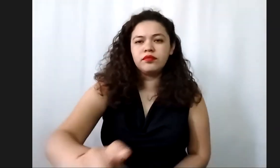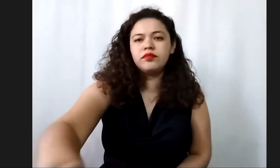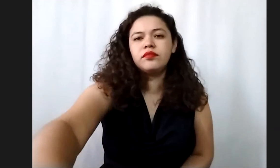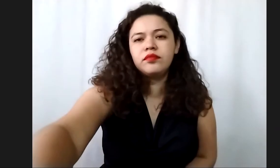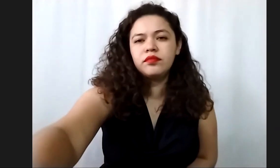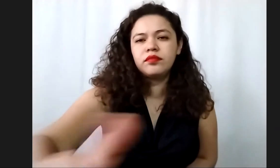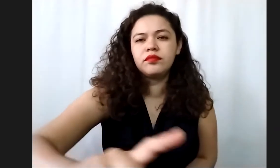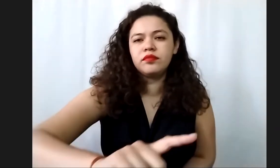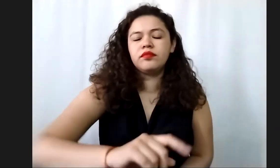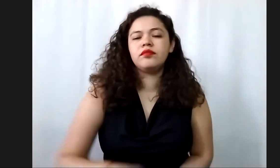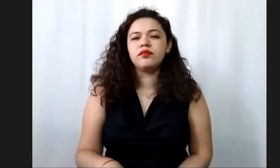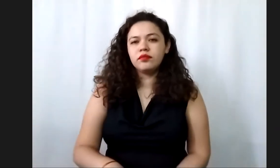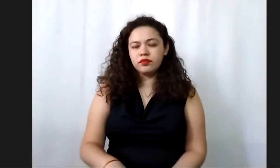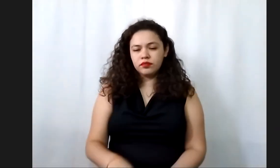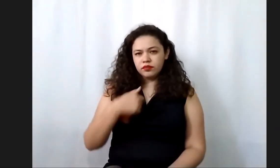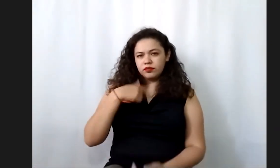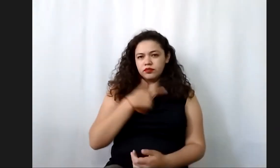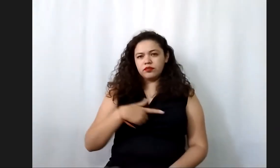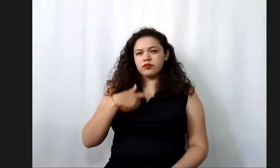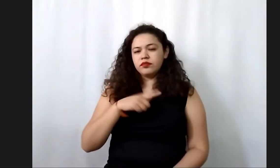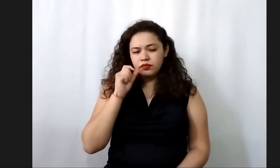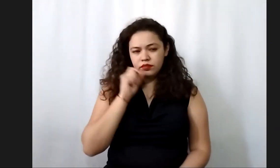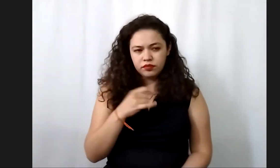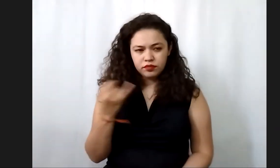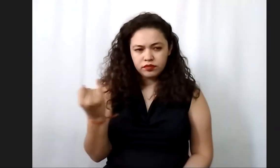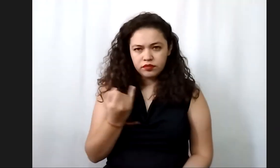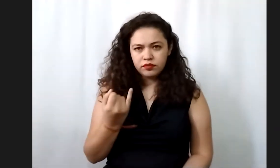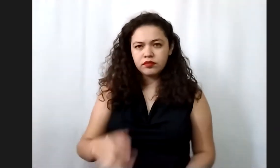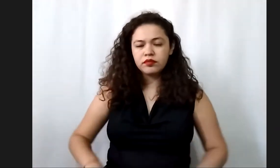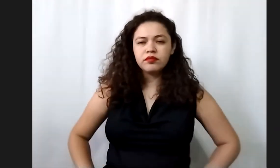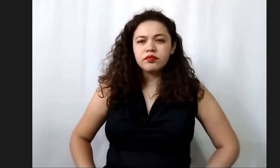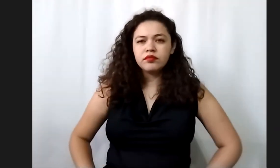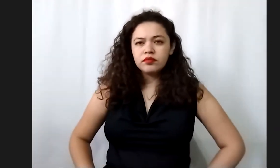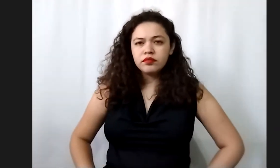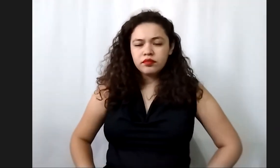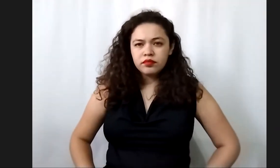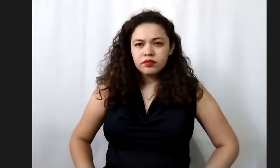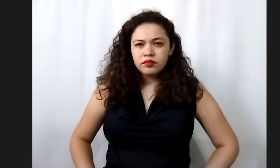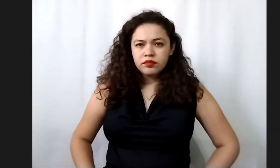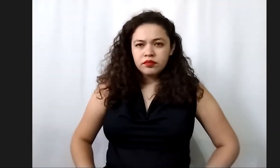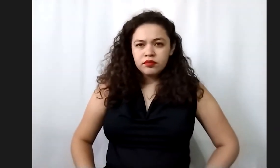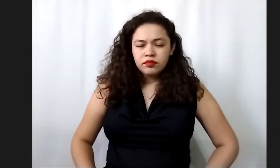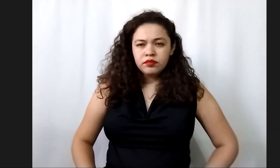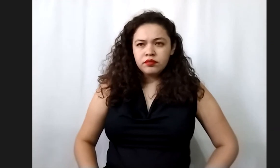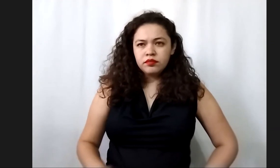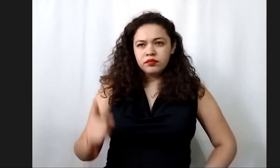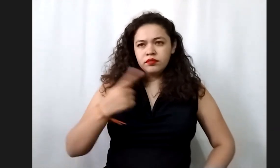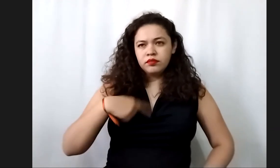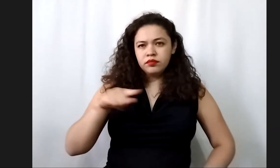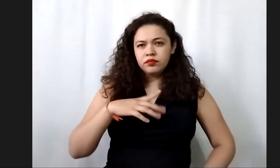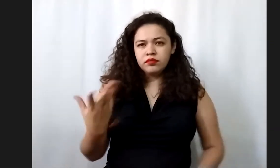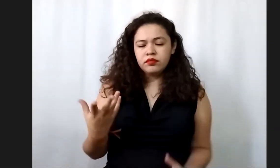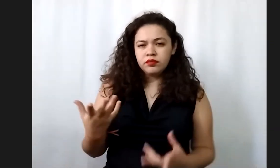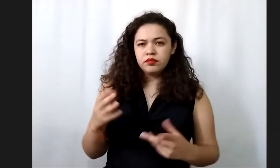Y me gustaría también que si ustedes van a ser los que van a impartir el de manual